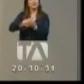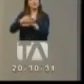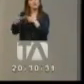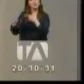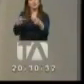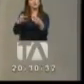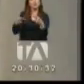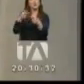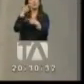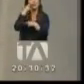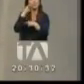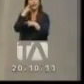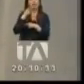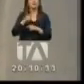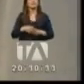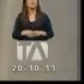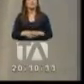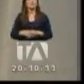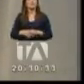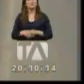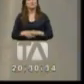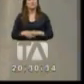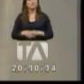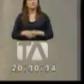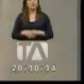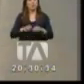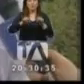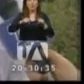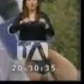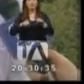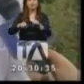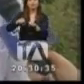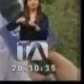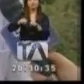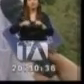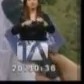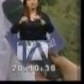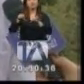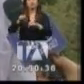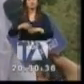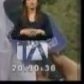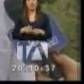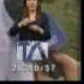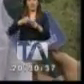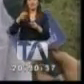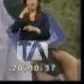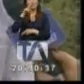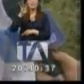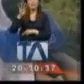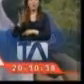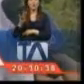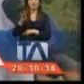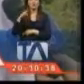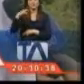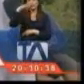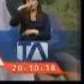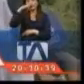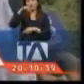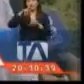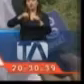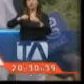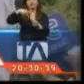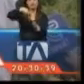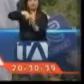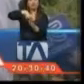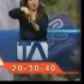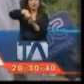fuerte discusión con su padre. Todo eso mientras circulaban en una moto. Conducía el ex conviviente de la señora con el niño. No,